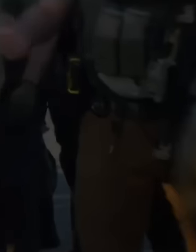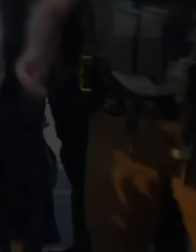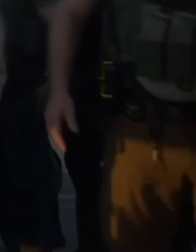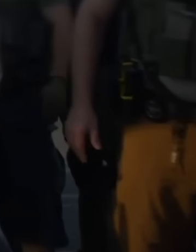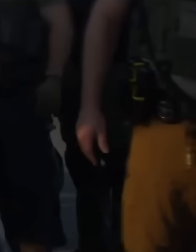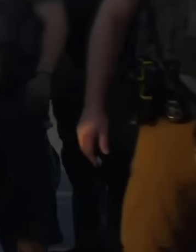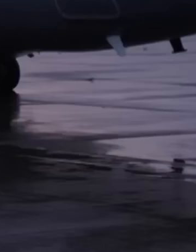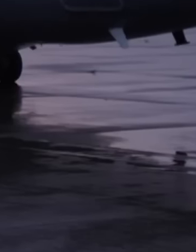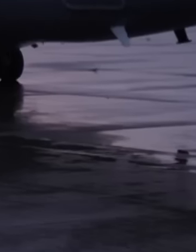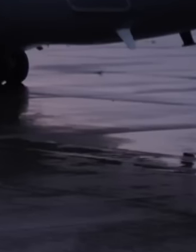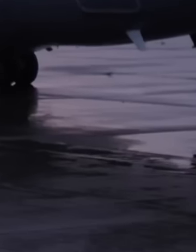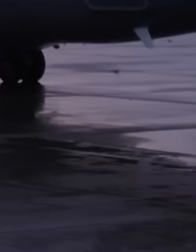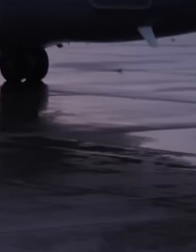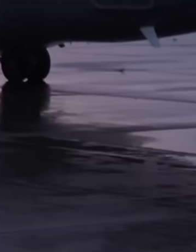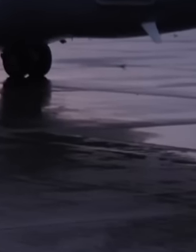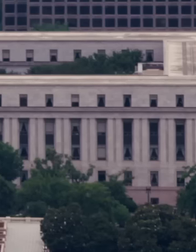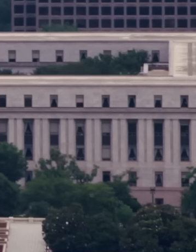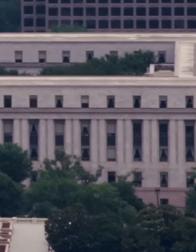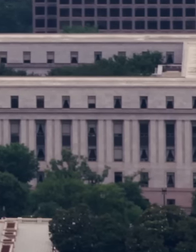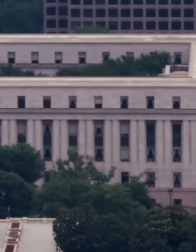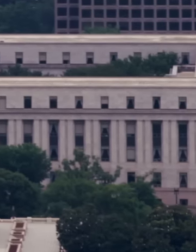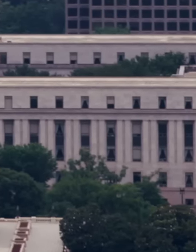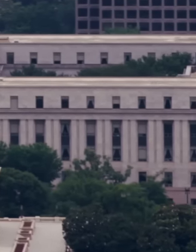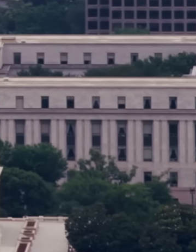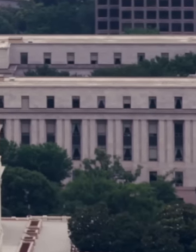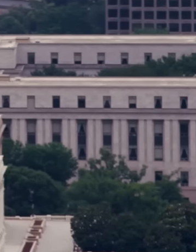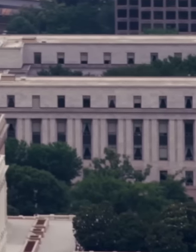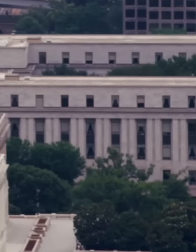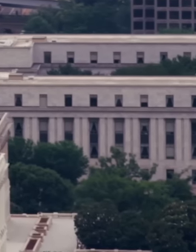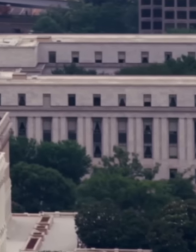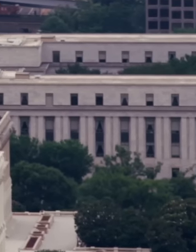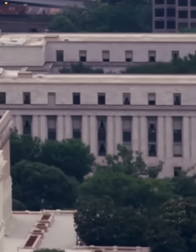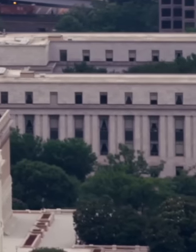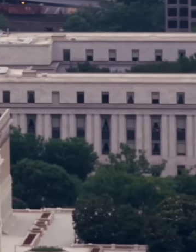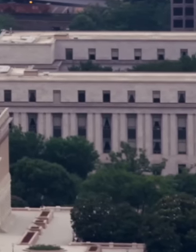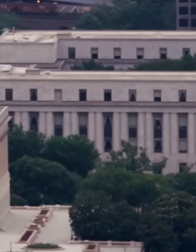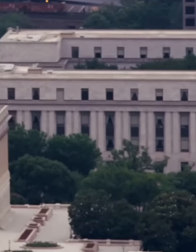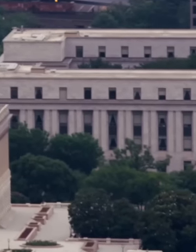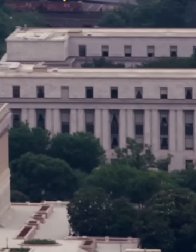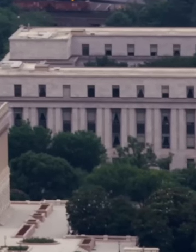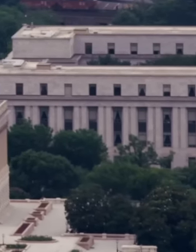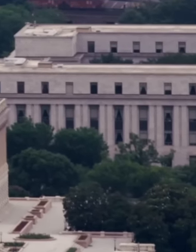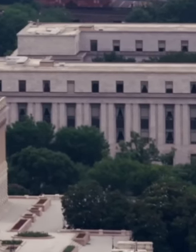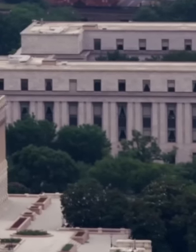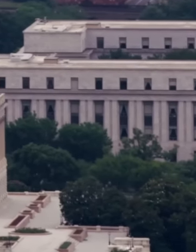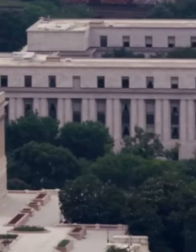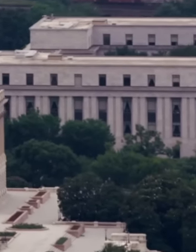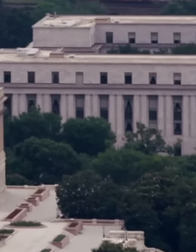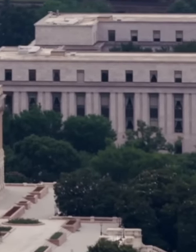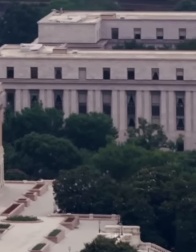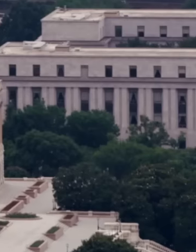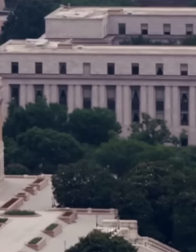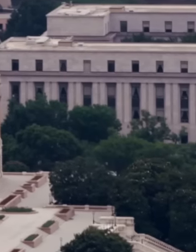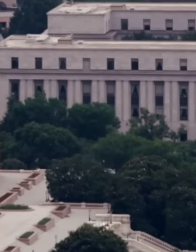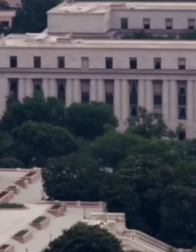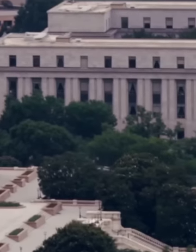humo, hoy vemos extradiciones reales y directas. El FBI y la DEA no dan crédito de la eficacia y la limpieza con